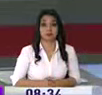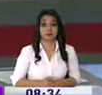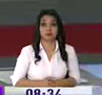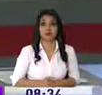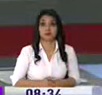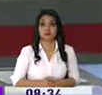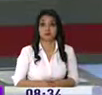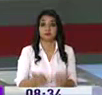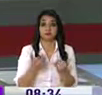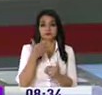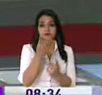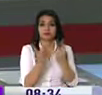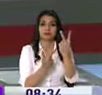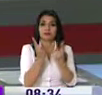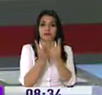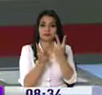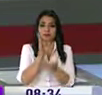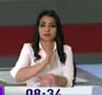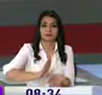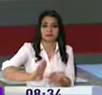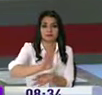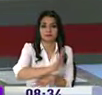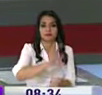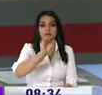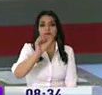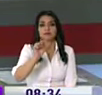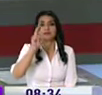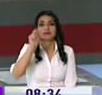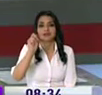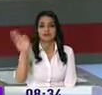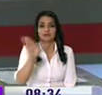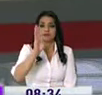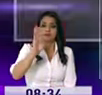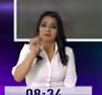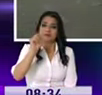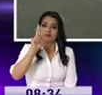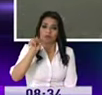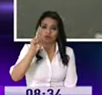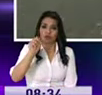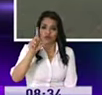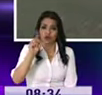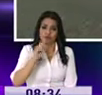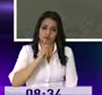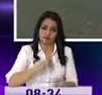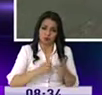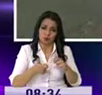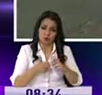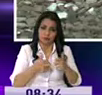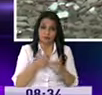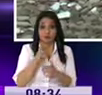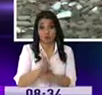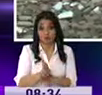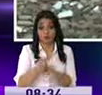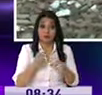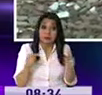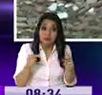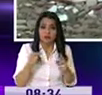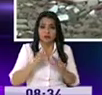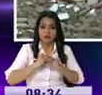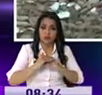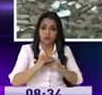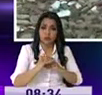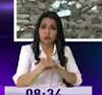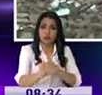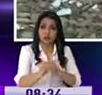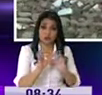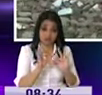estamos visitando autoridades de este sector de la ciudad. Nos hemos topado con algunos problemas, pero sobre todo el problema de la pavimentación, del buen